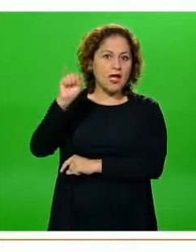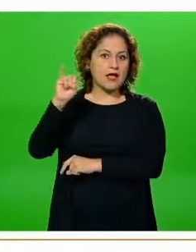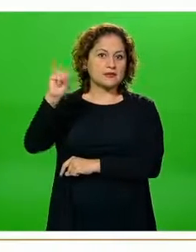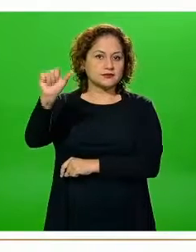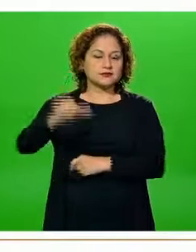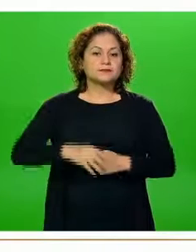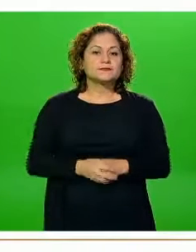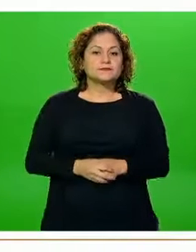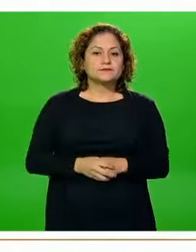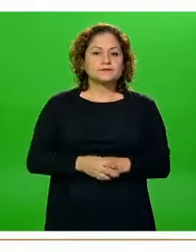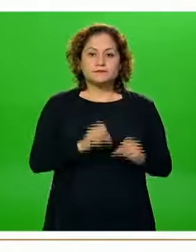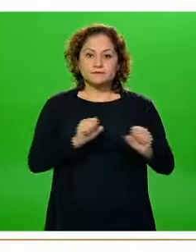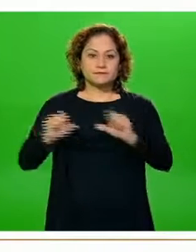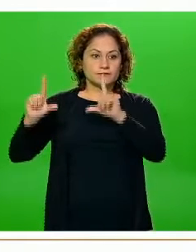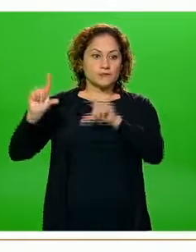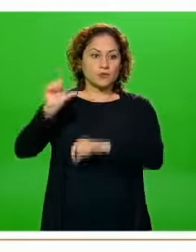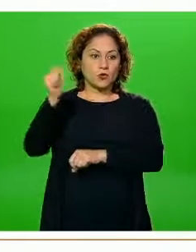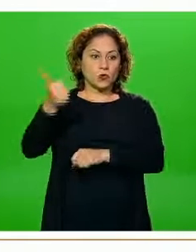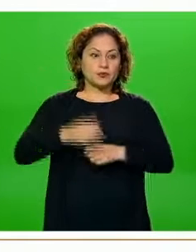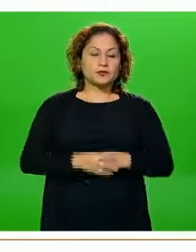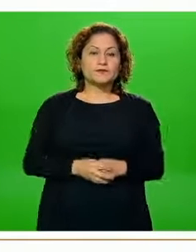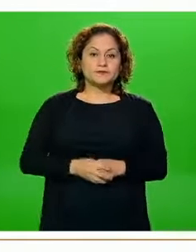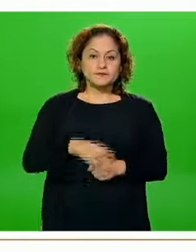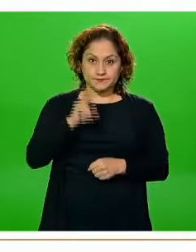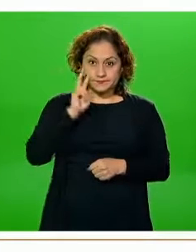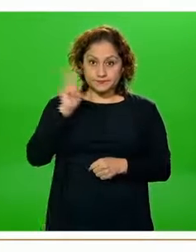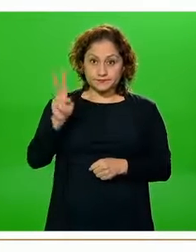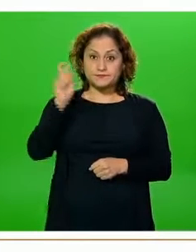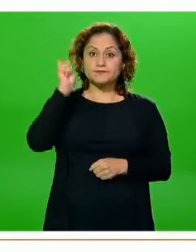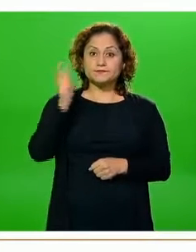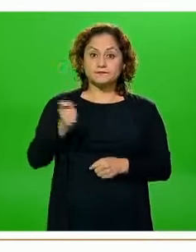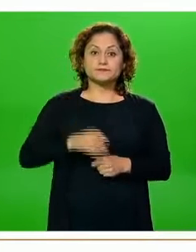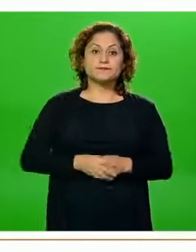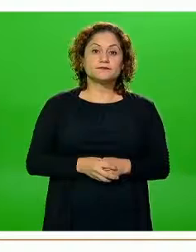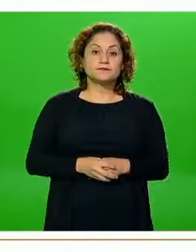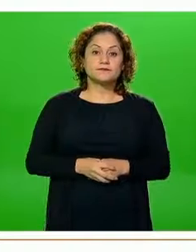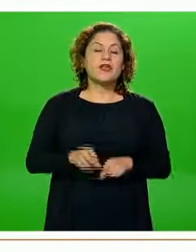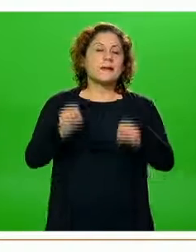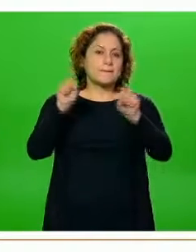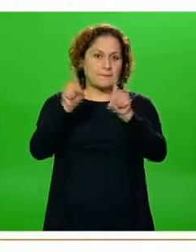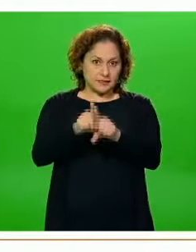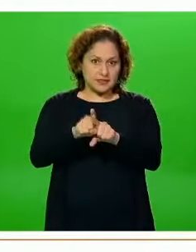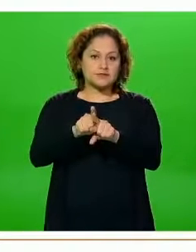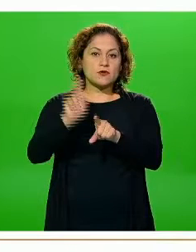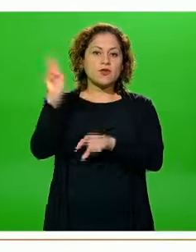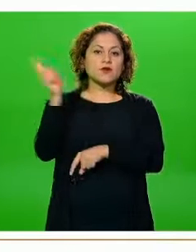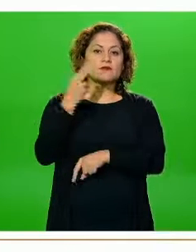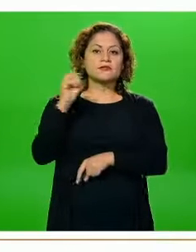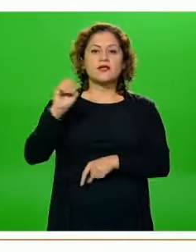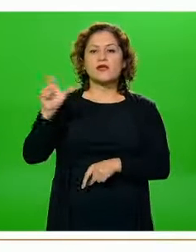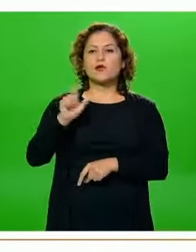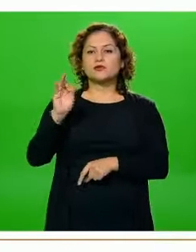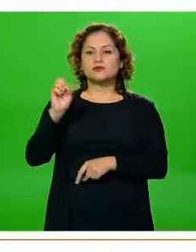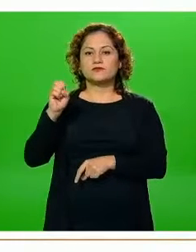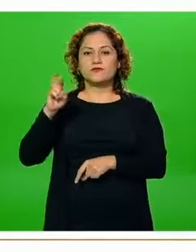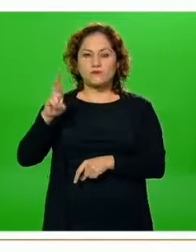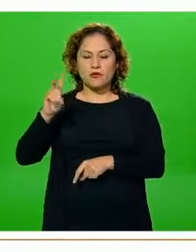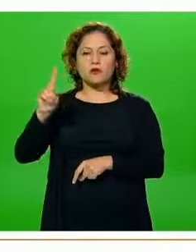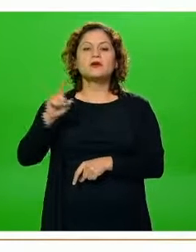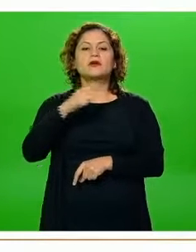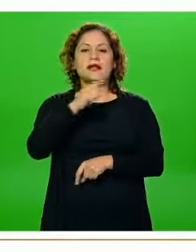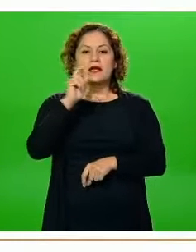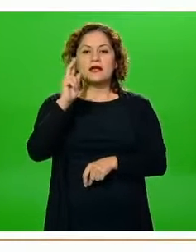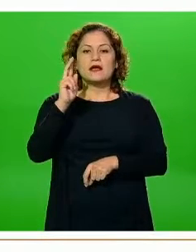siguiente diapositiva, podemos ver cómo también la fuente ex Oxford, pero aquí hablamos de